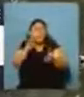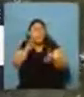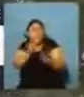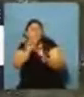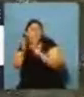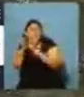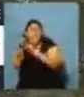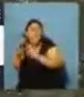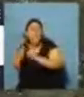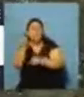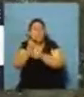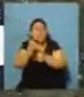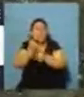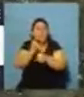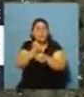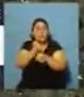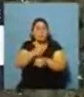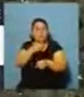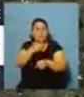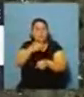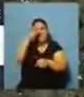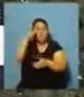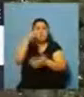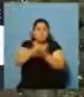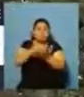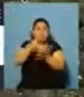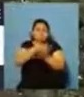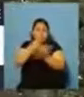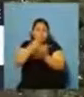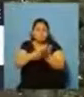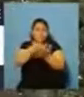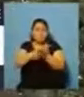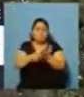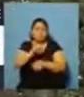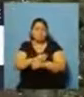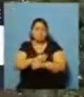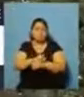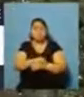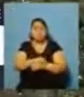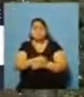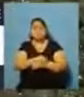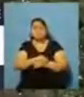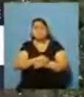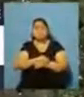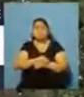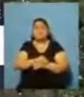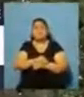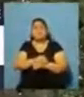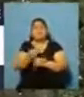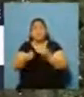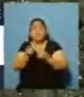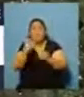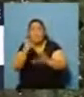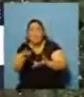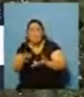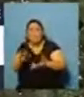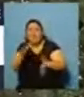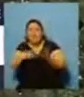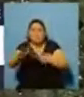poco lo que es el ámbito de lucha, sobre todo con el personal que hay, digamos, y ustedes, ¿cómo ven la situación?